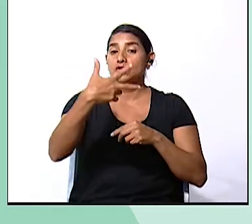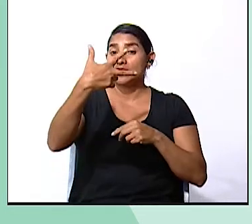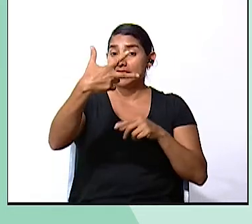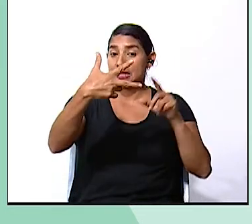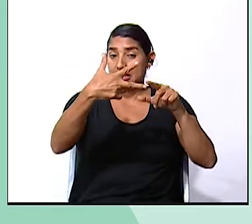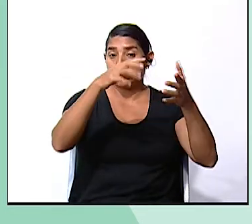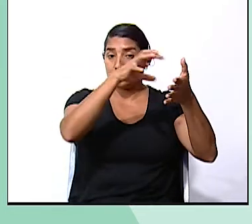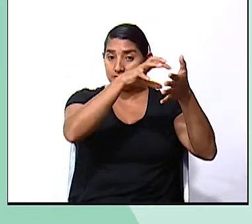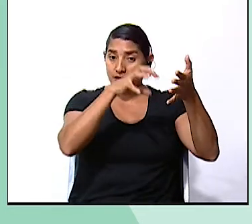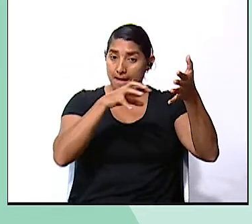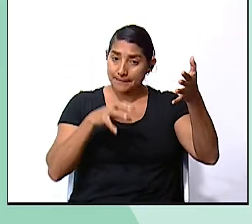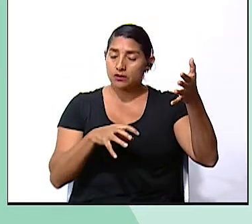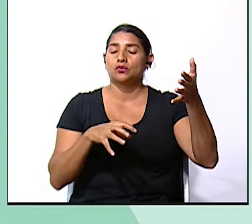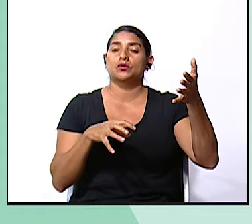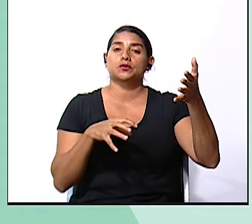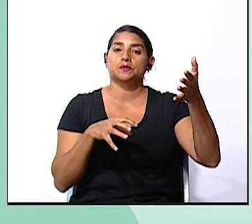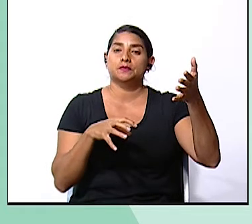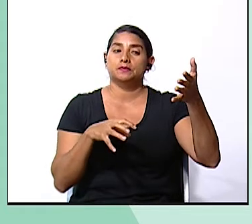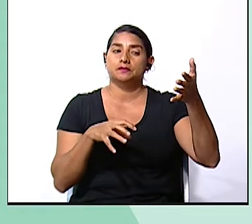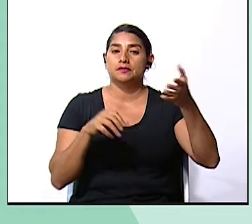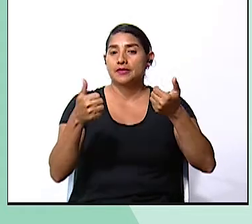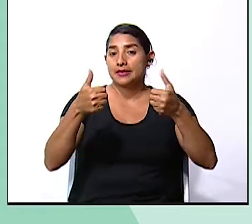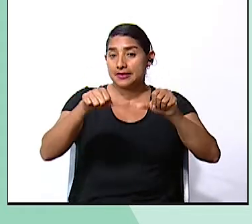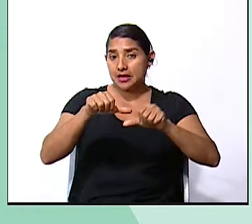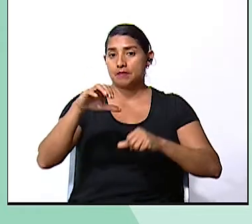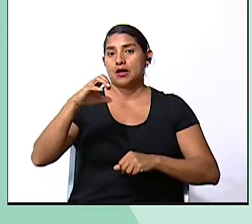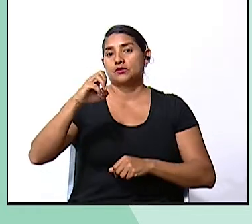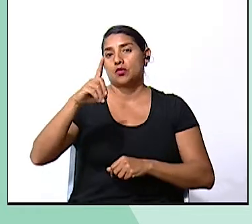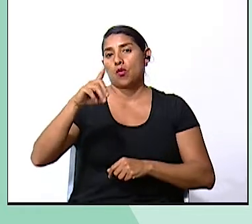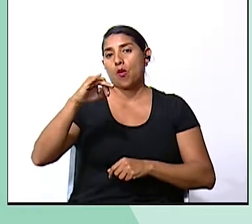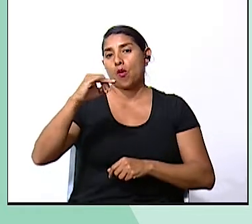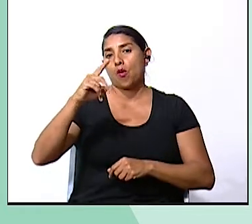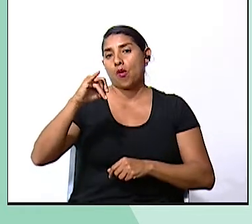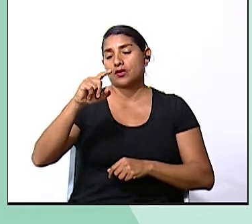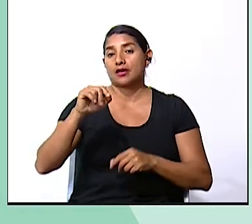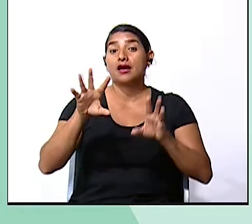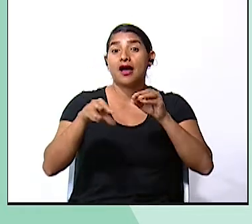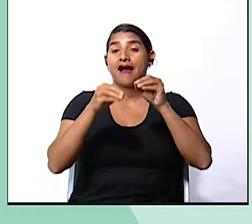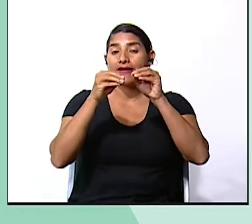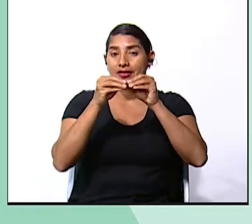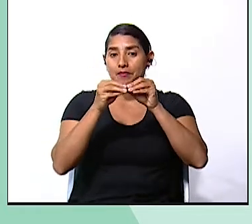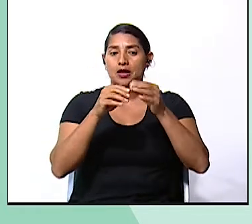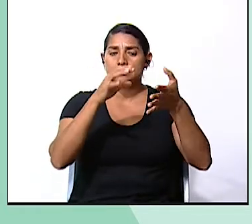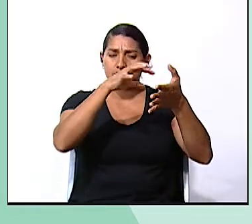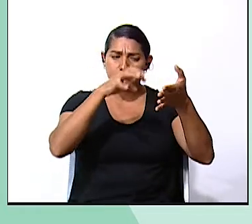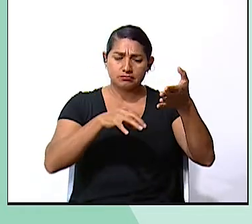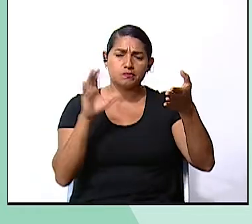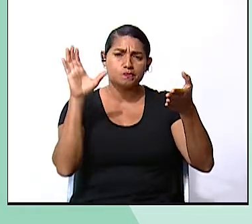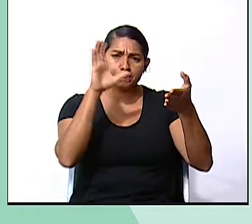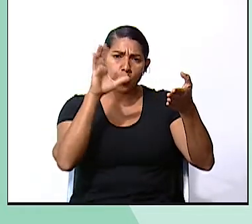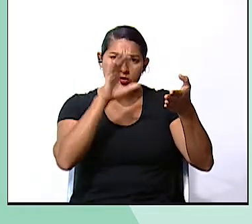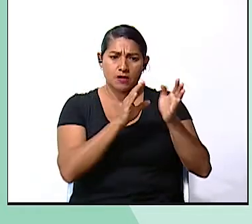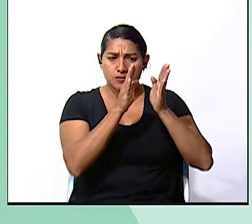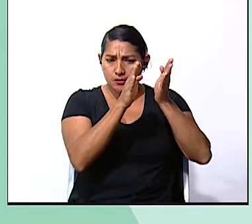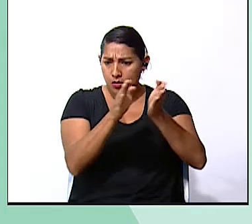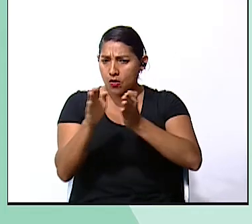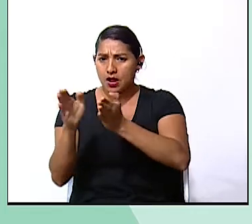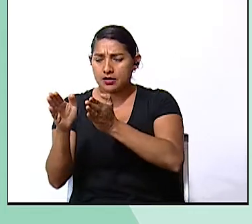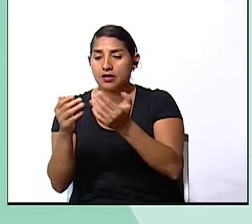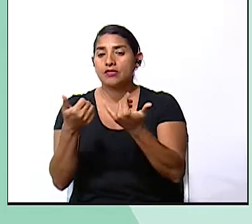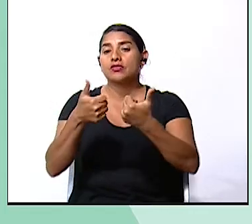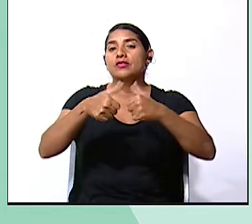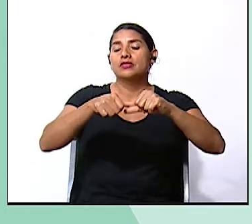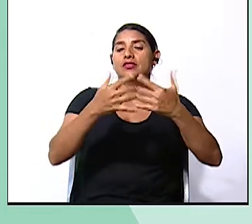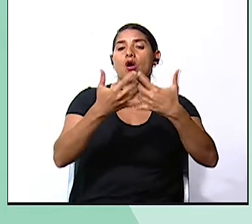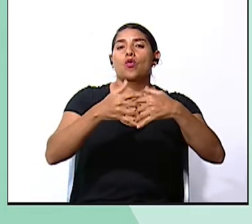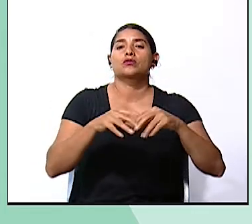3 capítulos del Pacto de Concordia. Además, en él se buscaba organizar de acuerdo